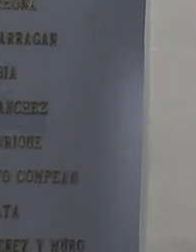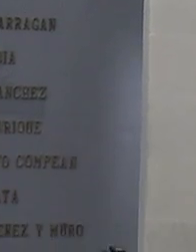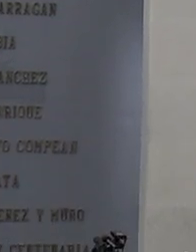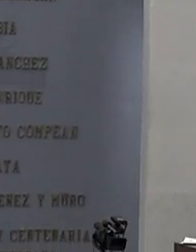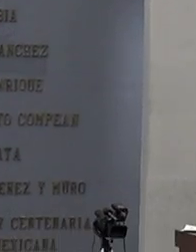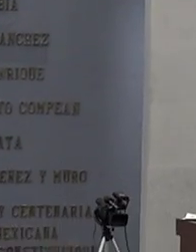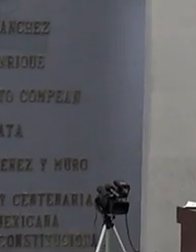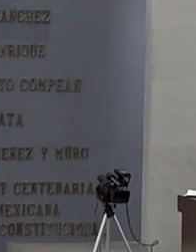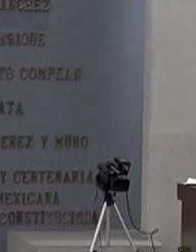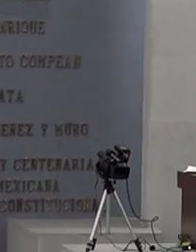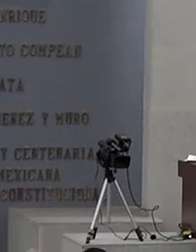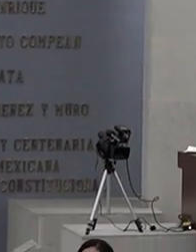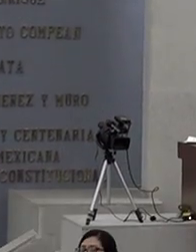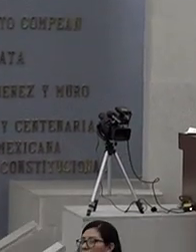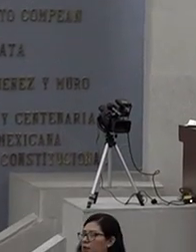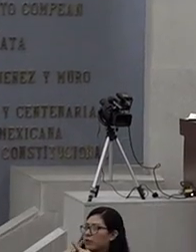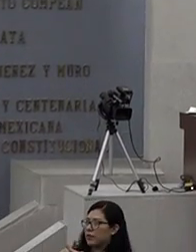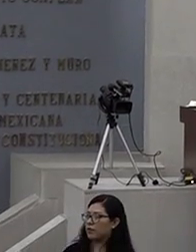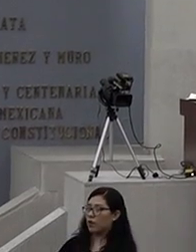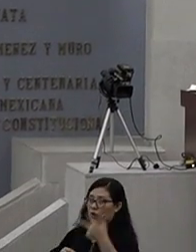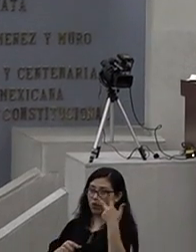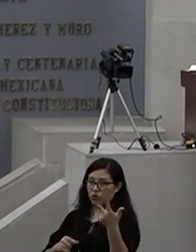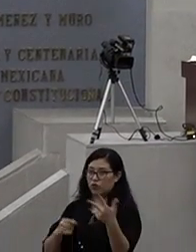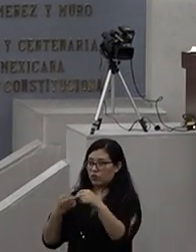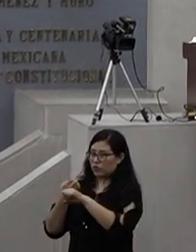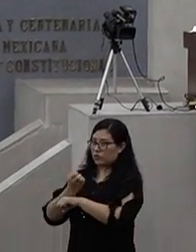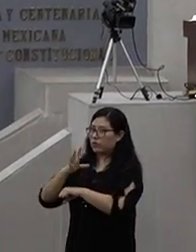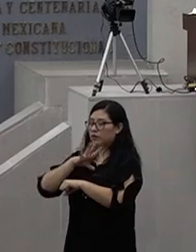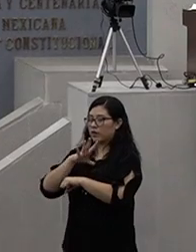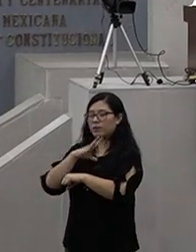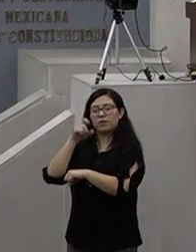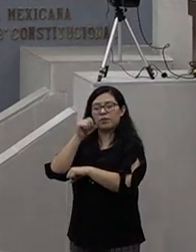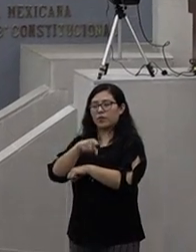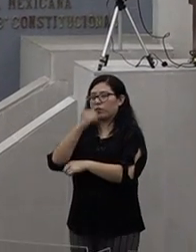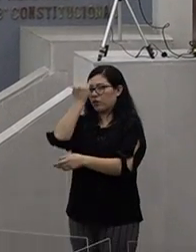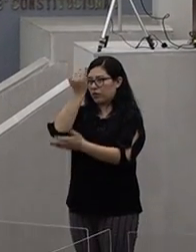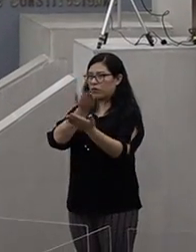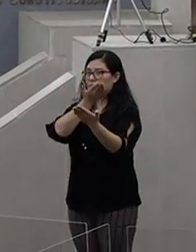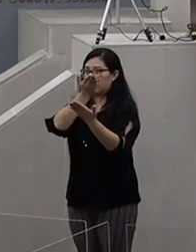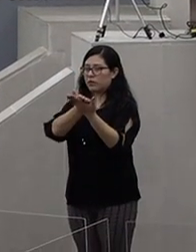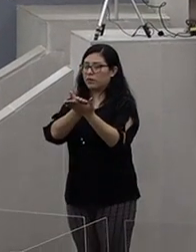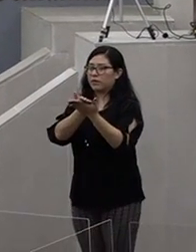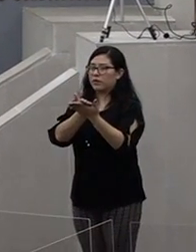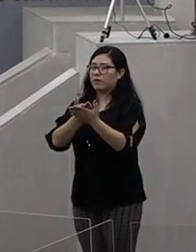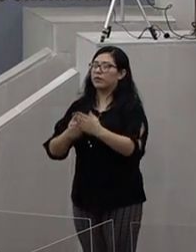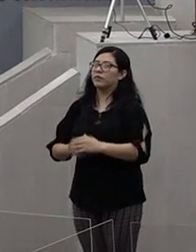ejercicio fiscal 2020 en villalpando claudio ibarra noticieros canal 7